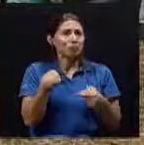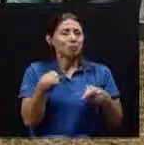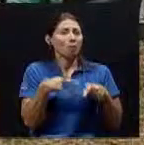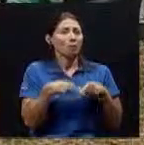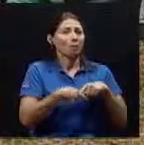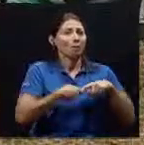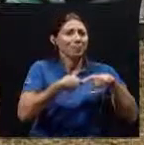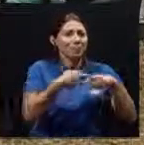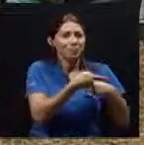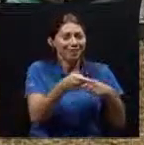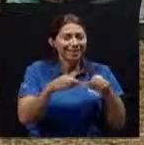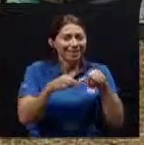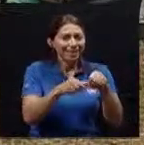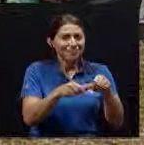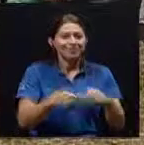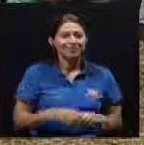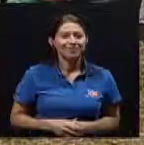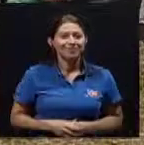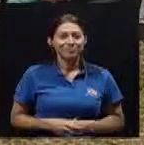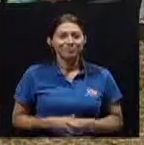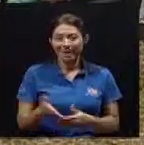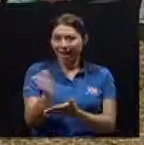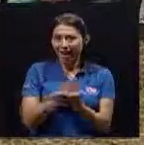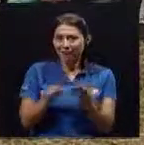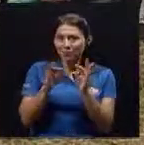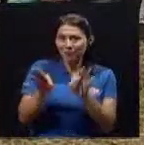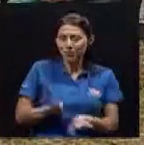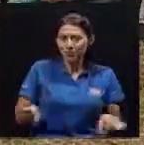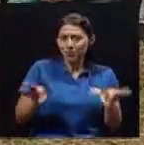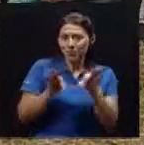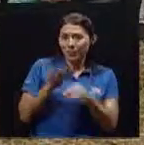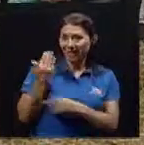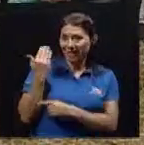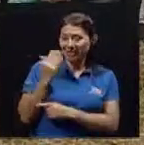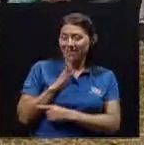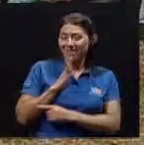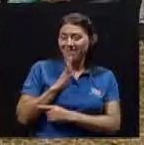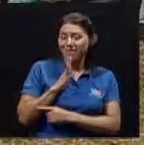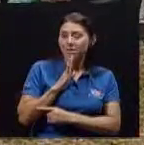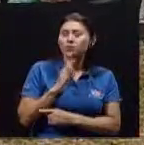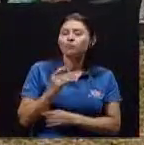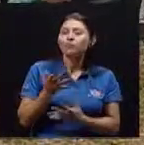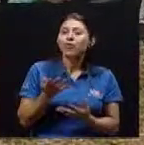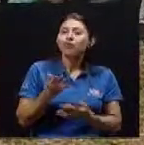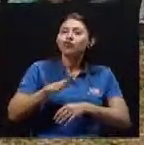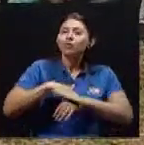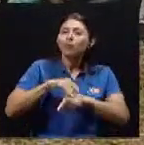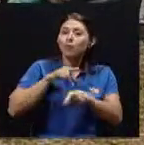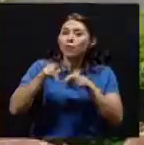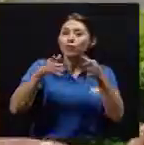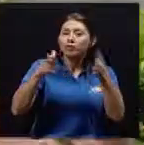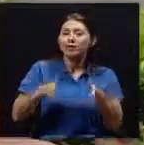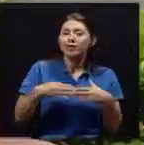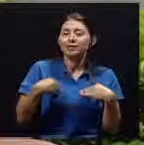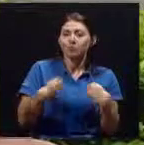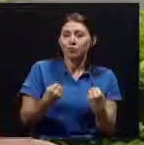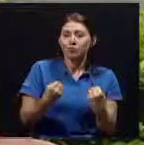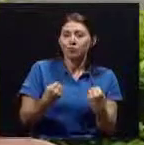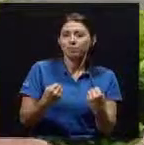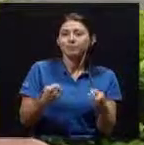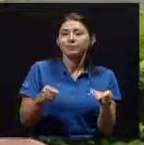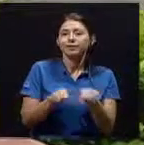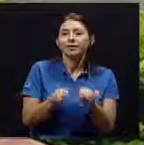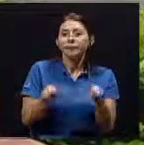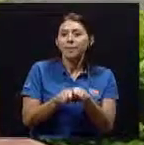Naives, entonces sí, seguimos. No, algo muy importante que hablábamos antes de la pausa y que mencionaba sobre los profesionales de salud y